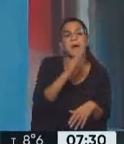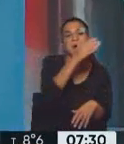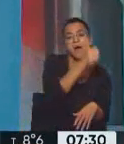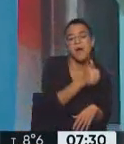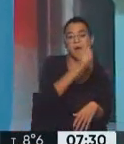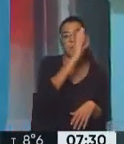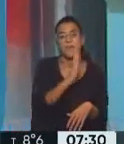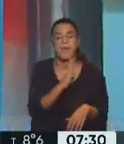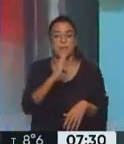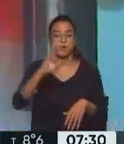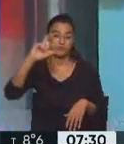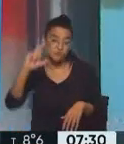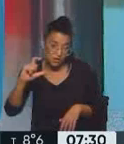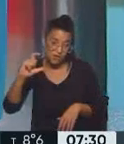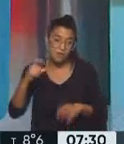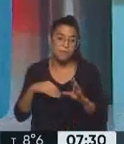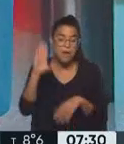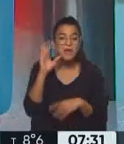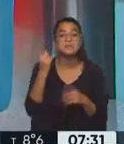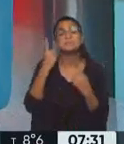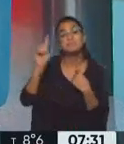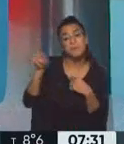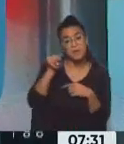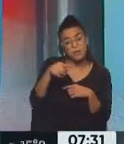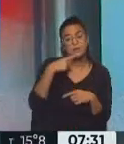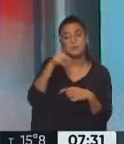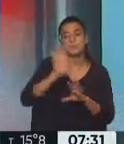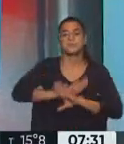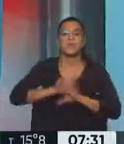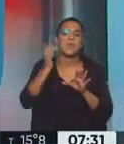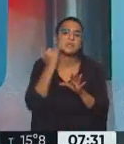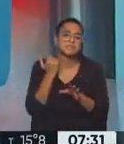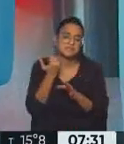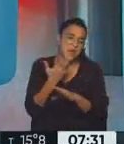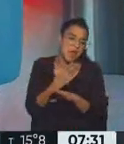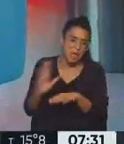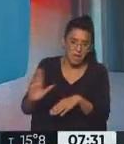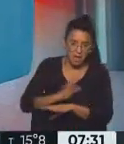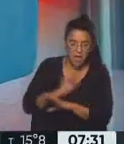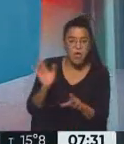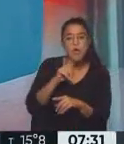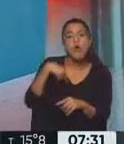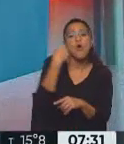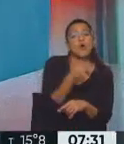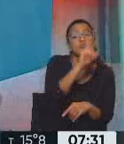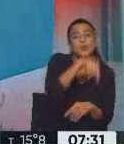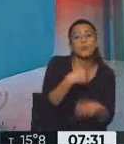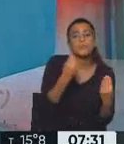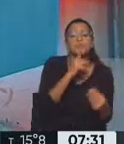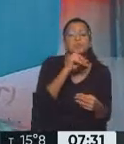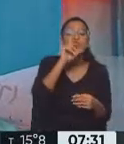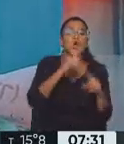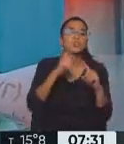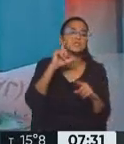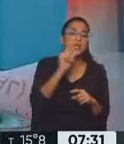y c pero que en estos casos está descartada esta causa otro origen frecuente son los tóxicos